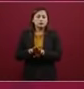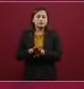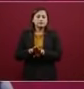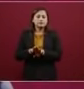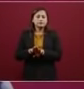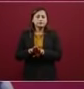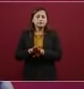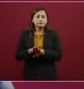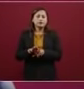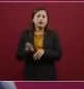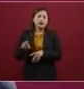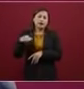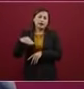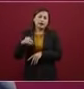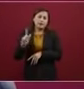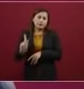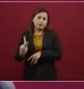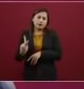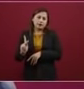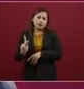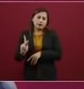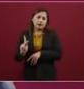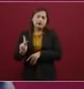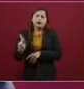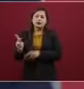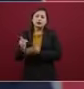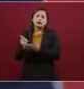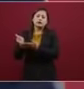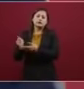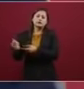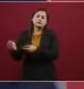al Ministerio Público de, bueno, soltarlo, ¿no? No